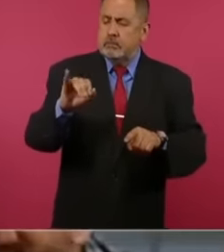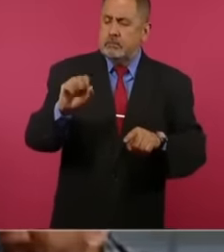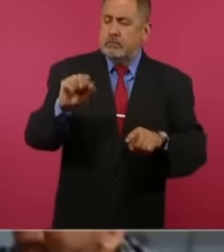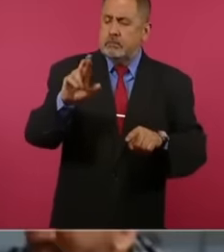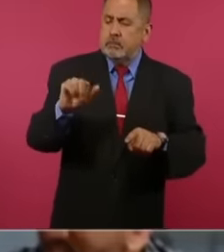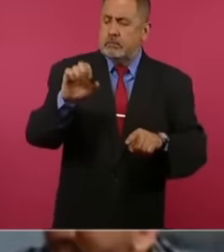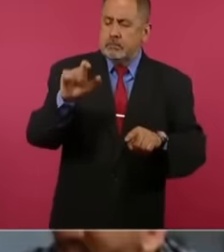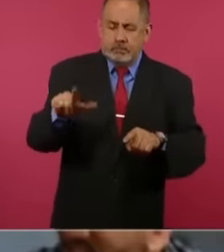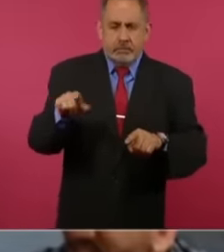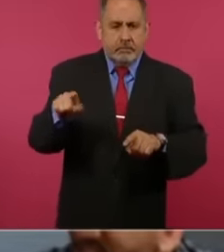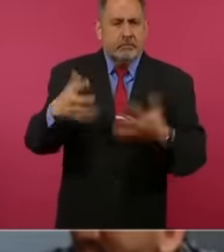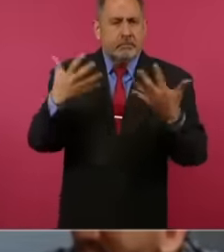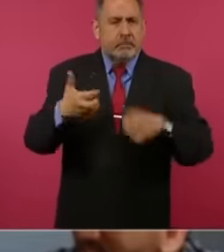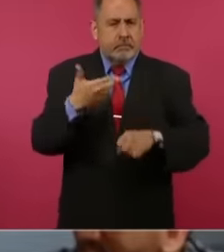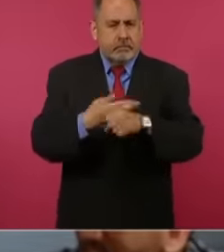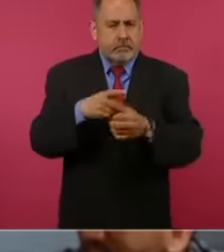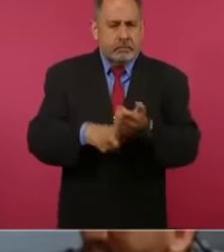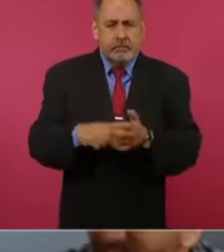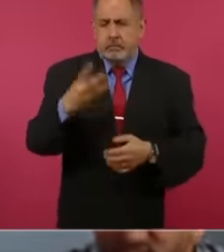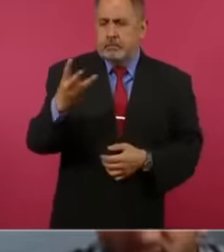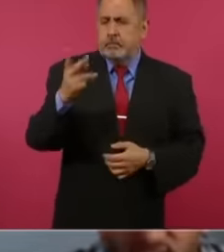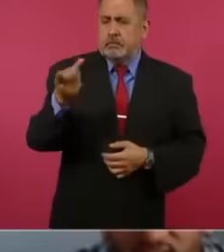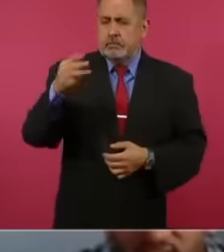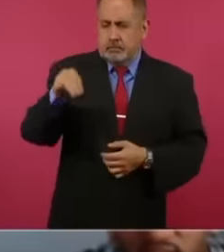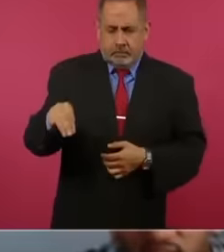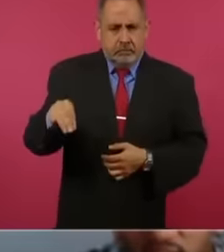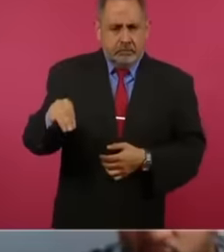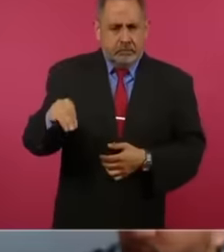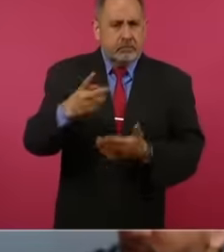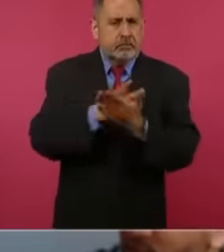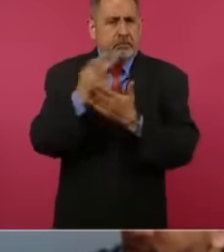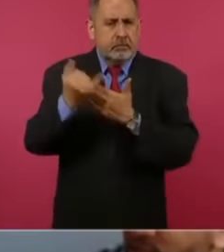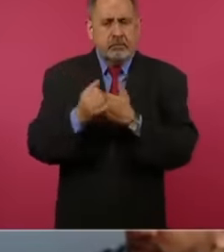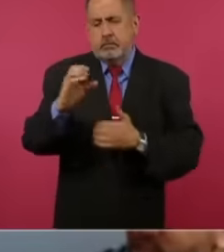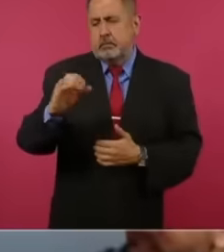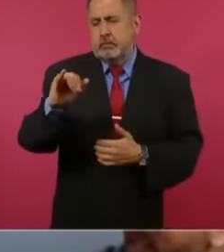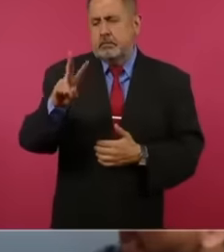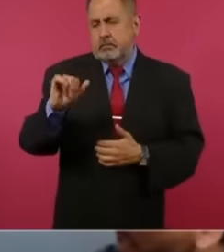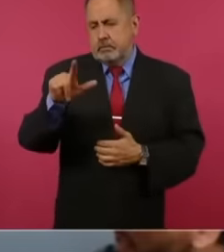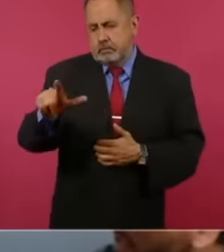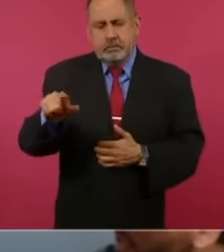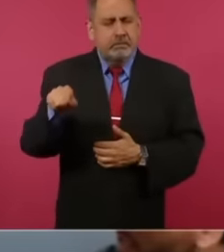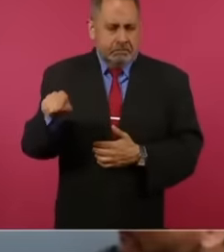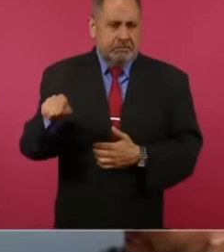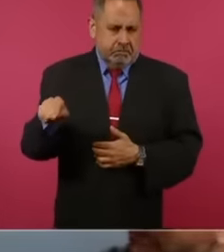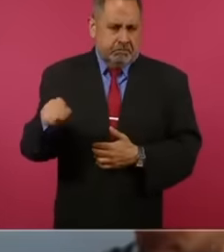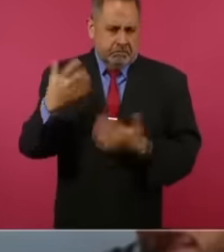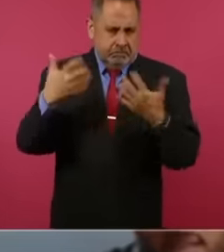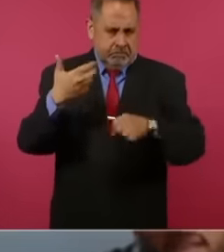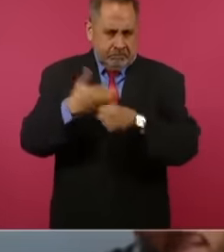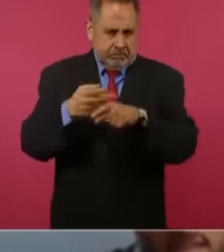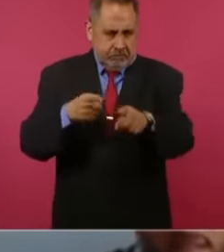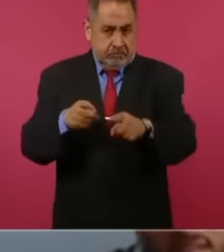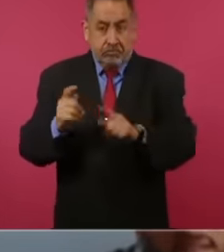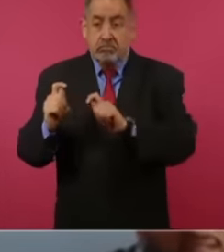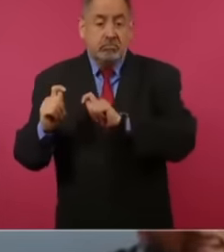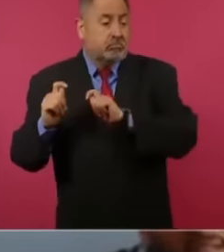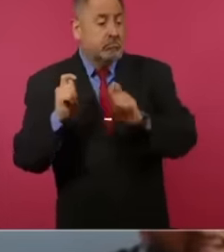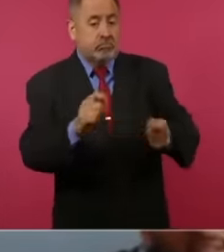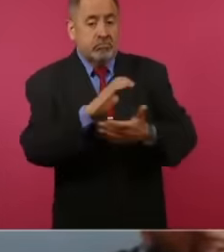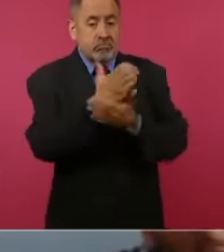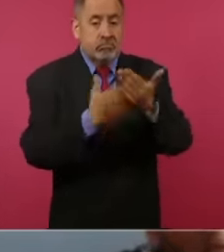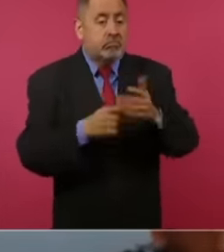Amador. La empresa se llama 3PM, Proyectos Civiles y Arquitectónicos. Es la que contrató